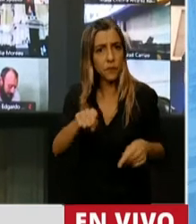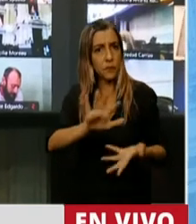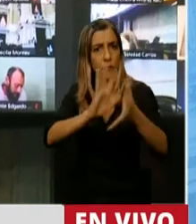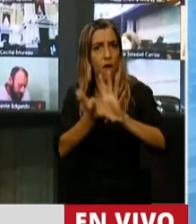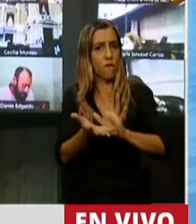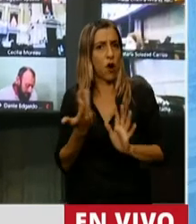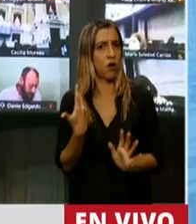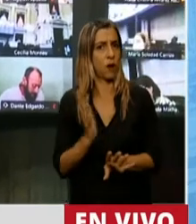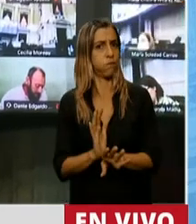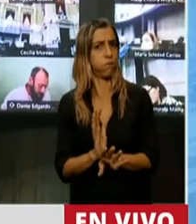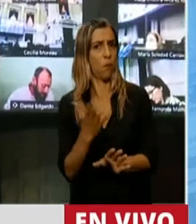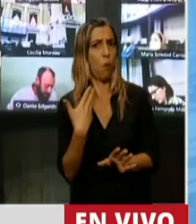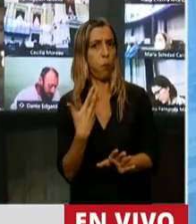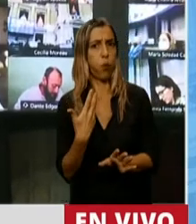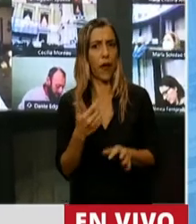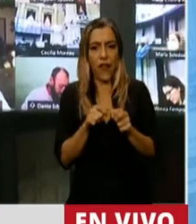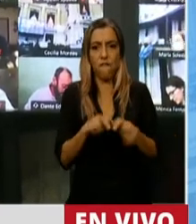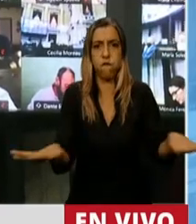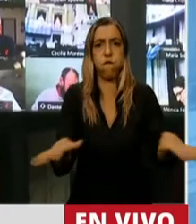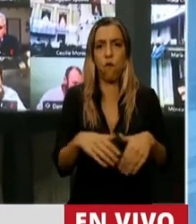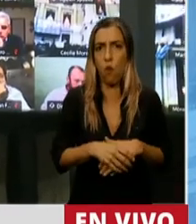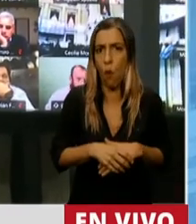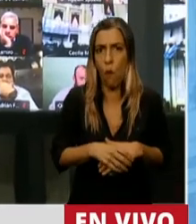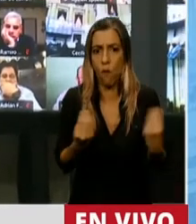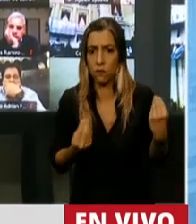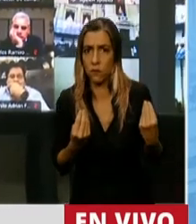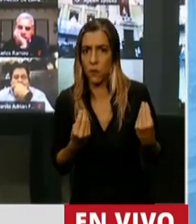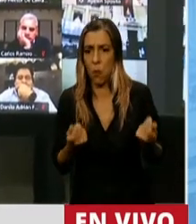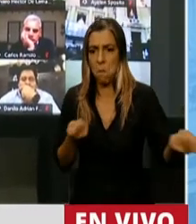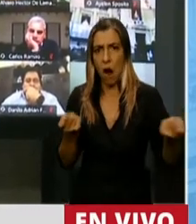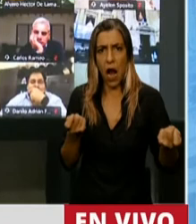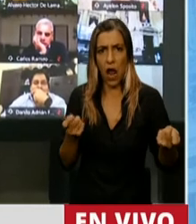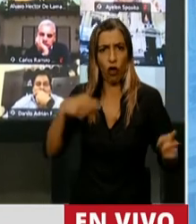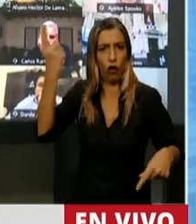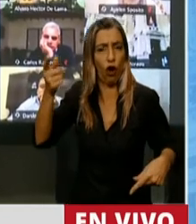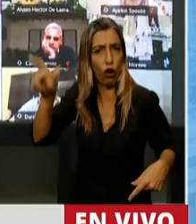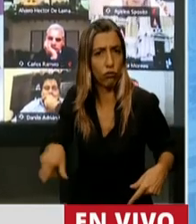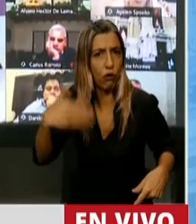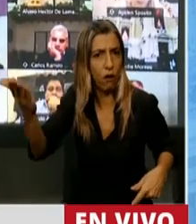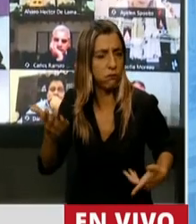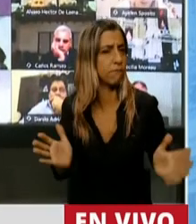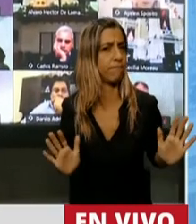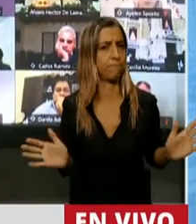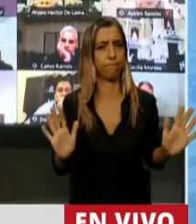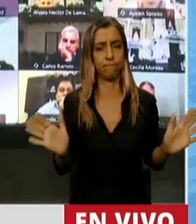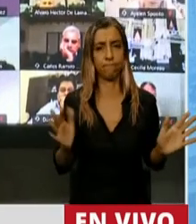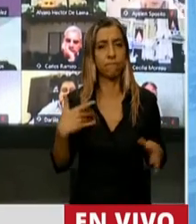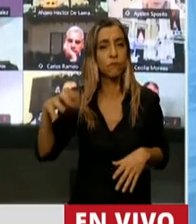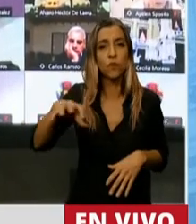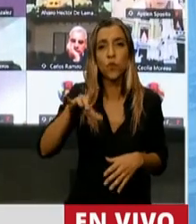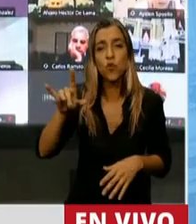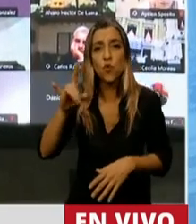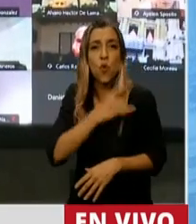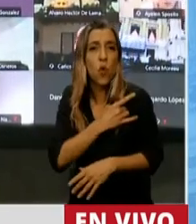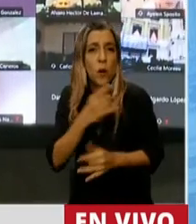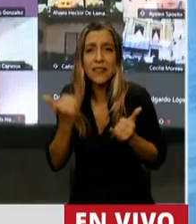influir en cómo funcionaban cada una de esas universidades. Universidades que, por supuesto, tienen sistemas